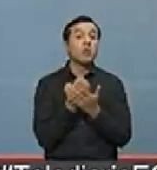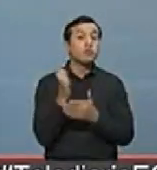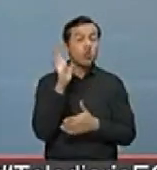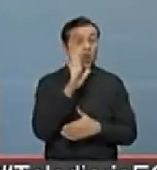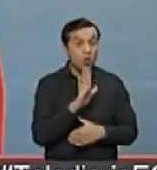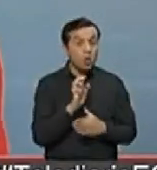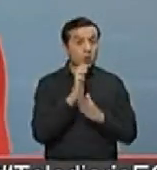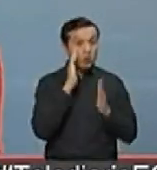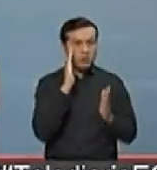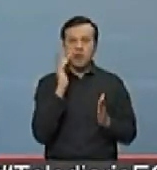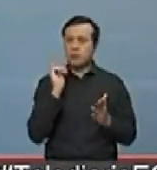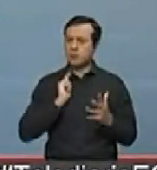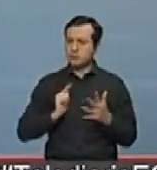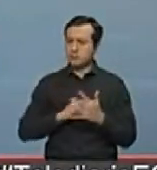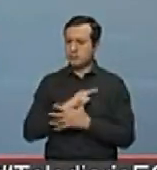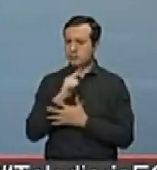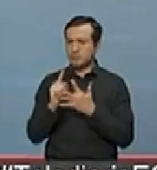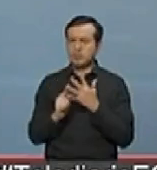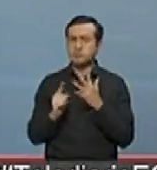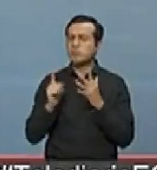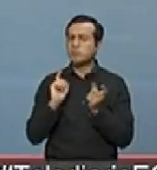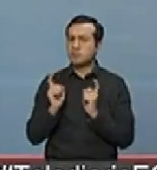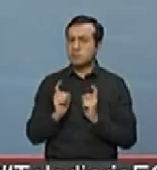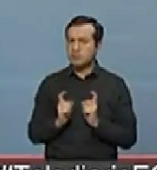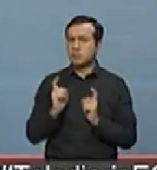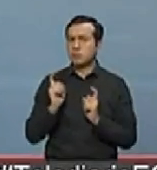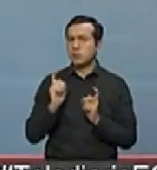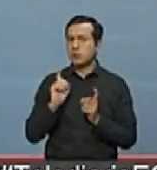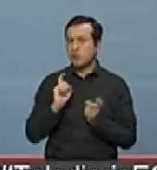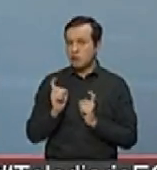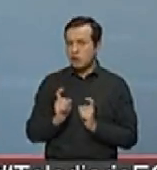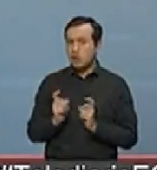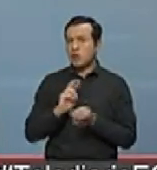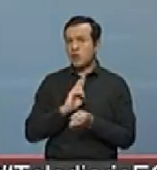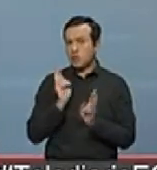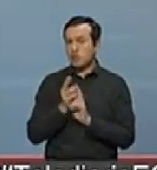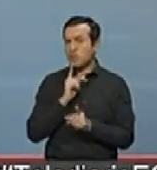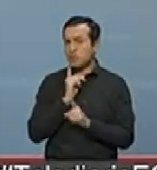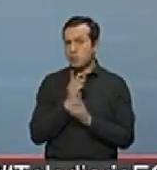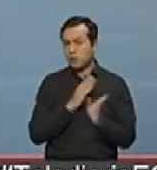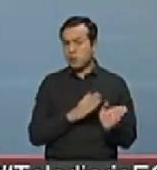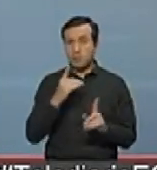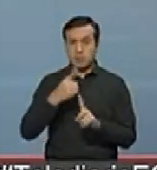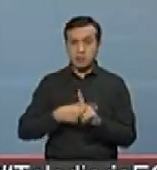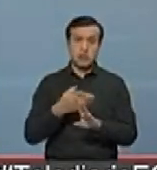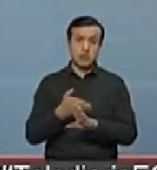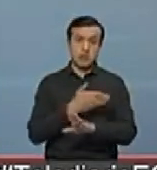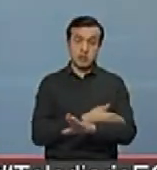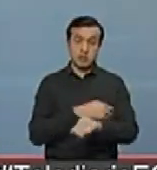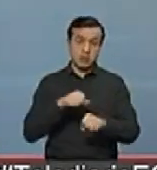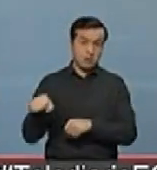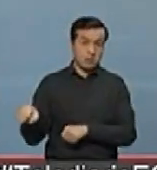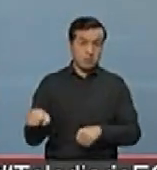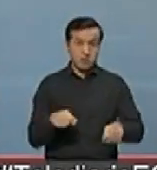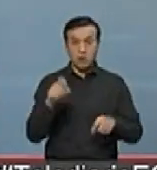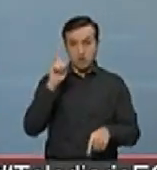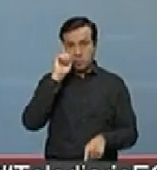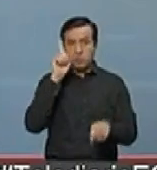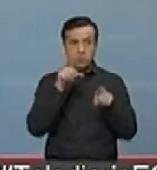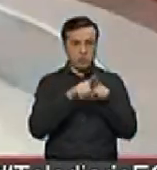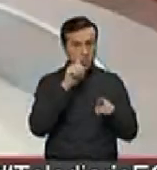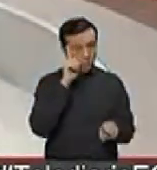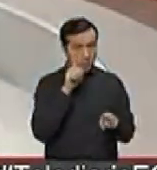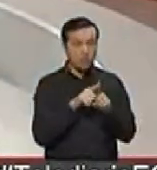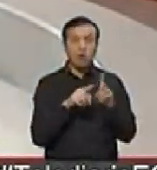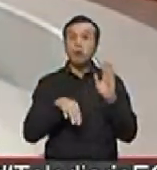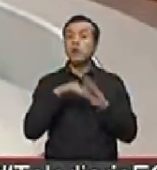conocer los detalles de lo que implicaría esta reforma laboral, porque pues ya en mayo pasado se habían anunciado algunos acuerdos previos que sobre